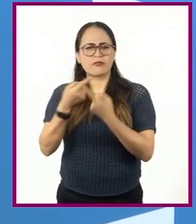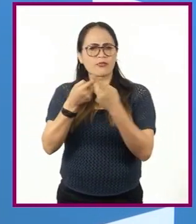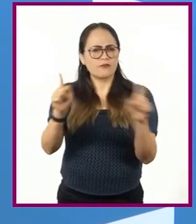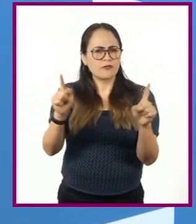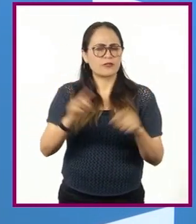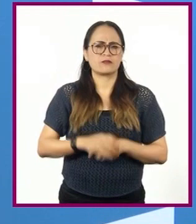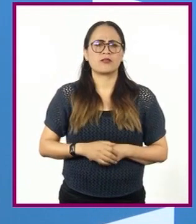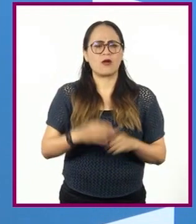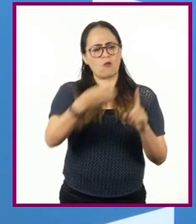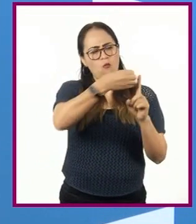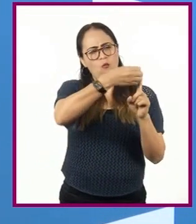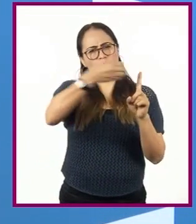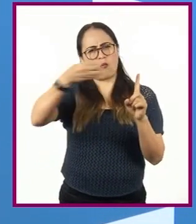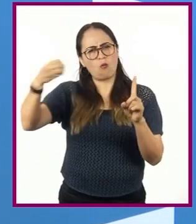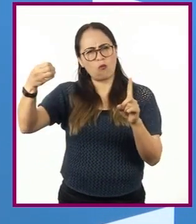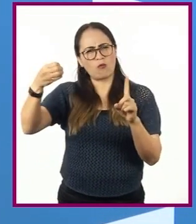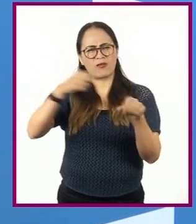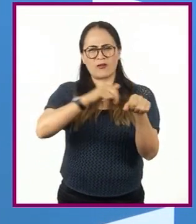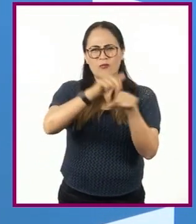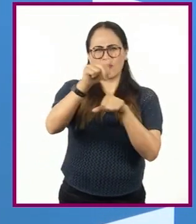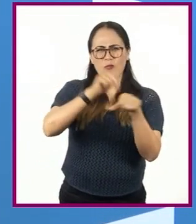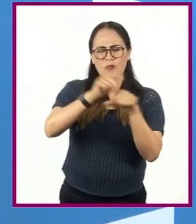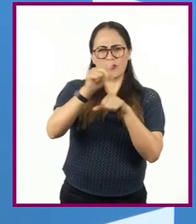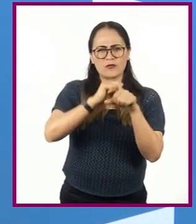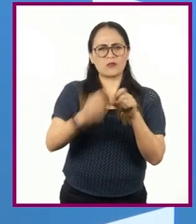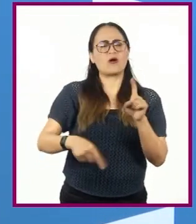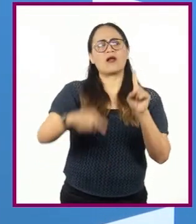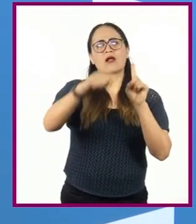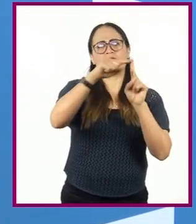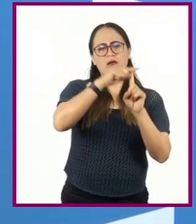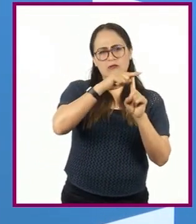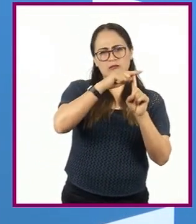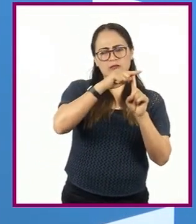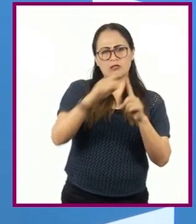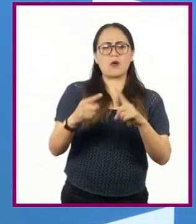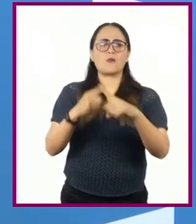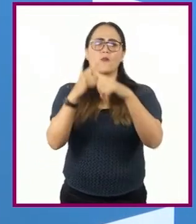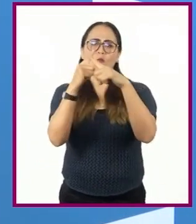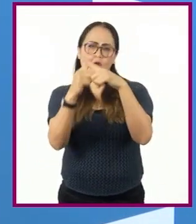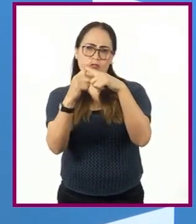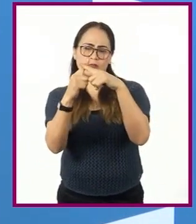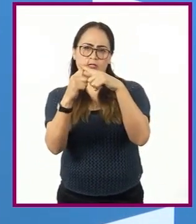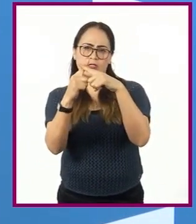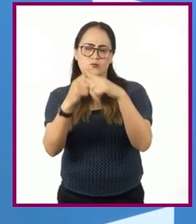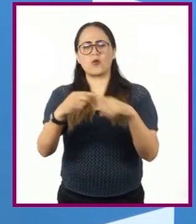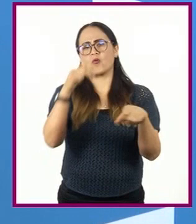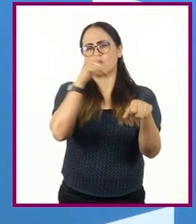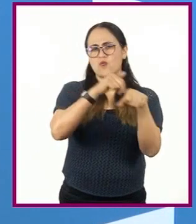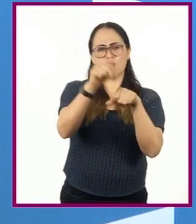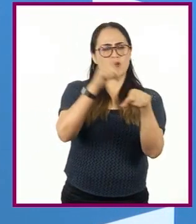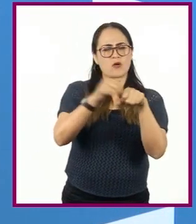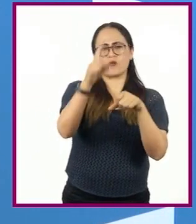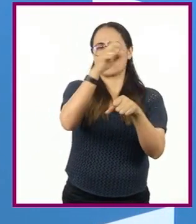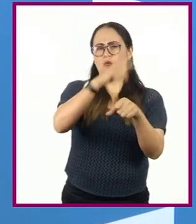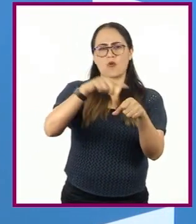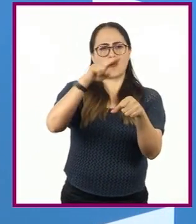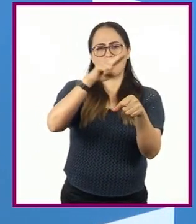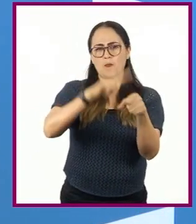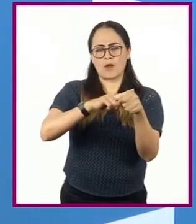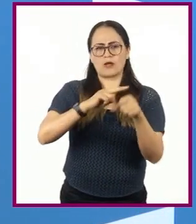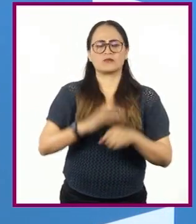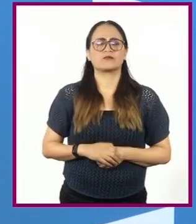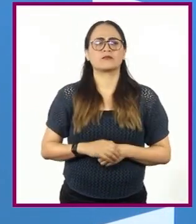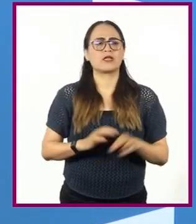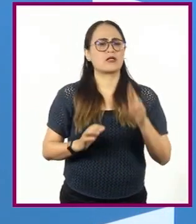oración numérica está conformada por una adición y una multiplicación con números naturales. Ante dos